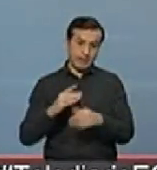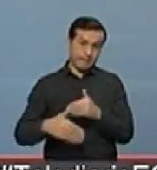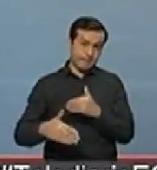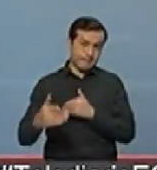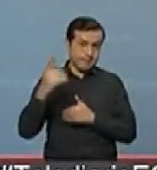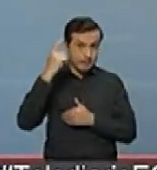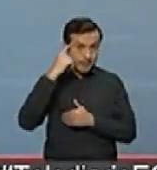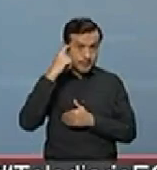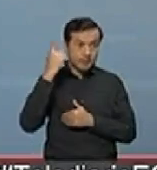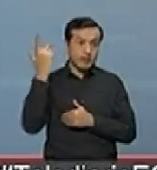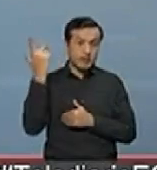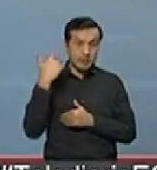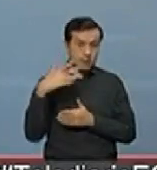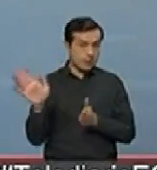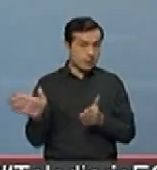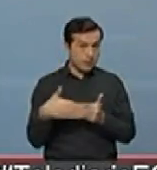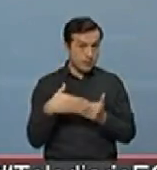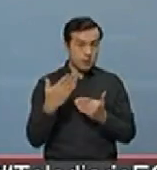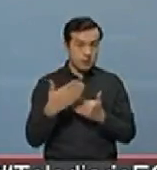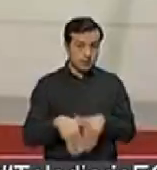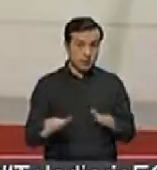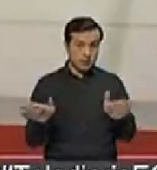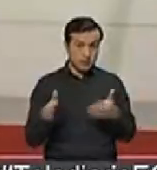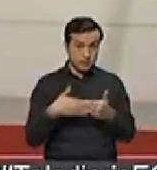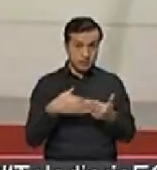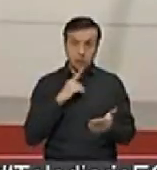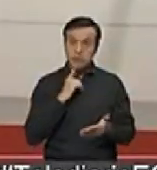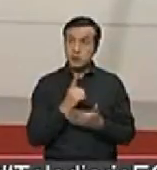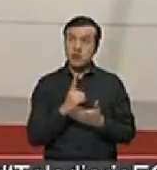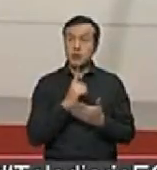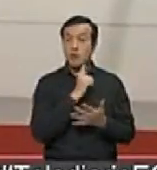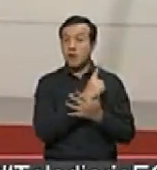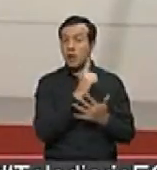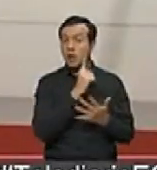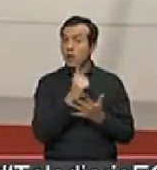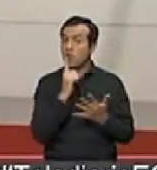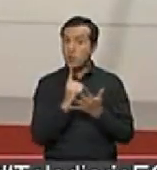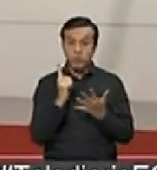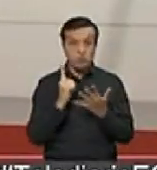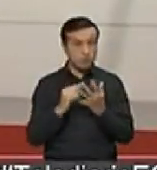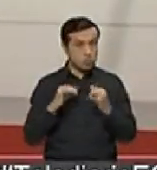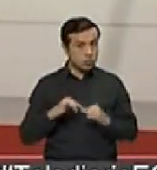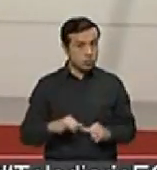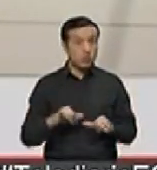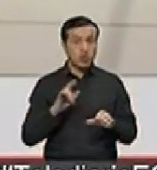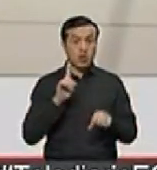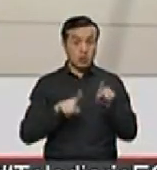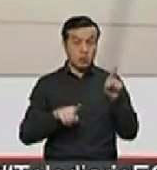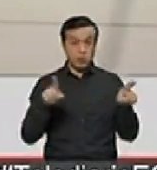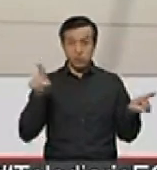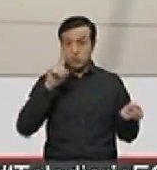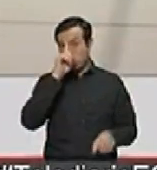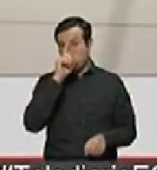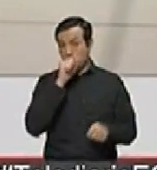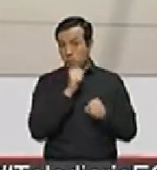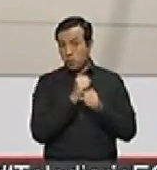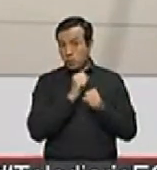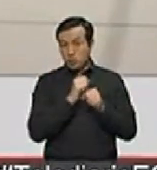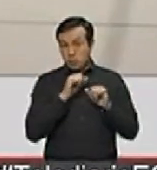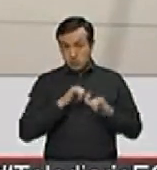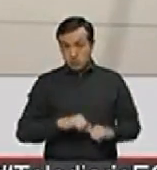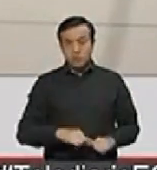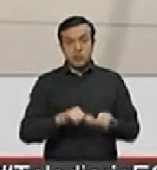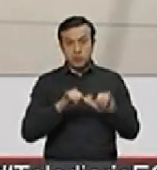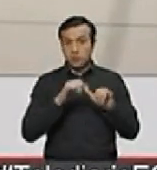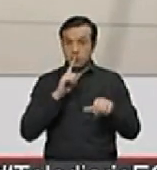se piensa cerrar esa brecha que podría generarse? Bueno, cada relación contractual se mantiene y los trabajadores que a largo plazo sus contratos se